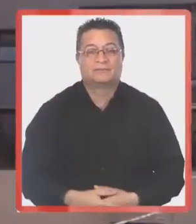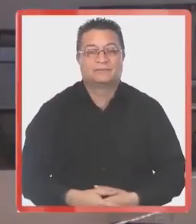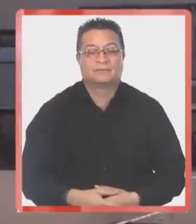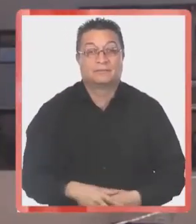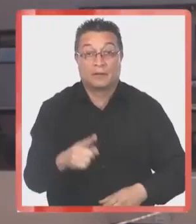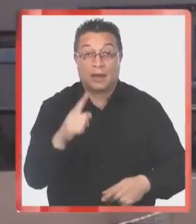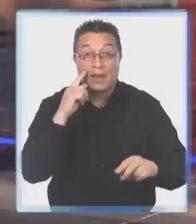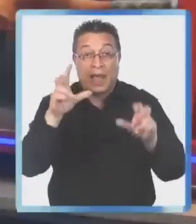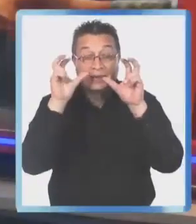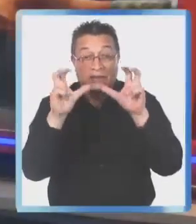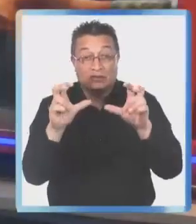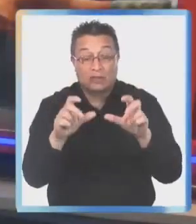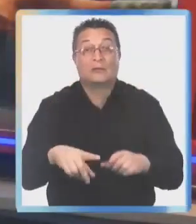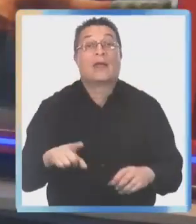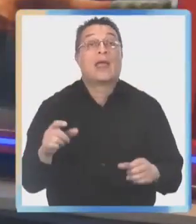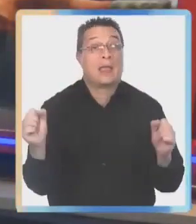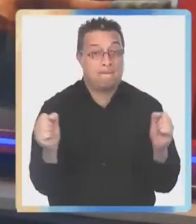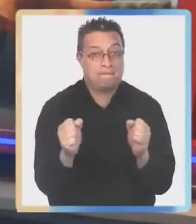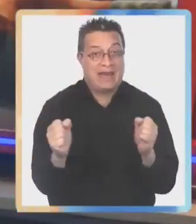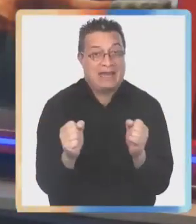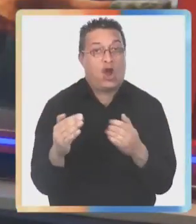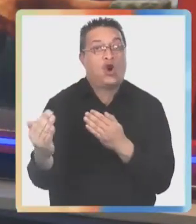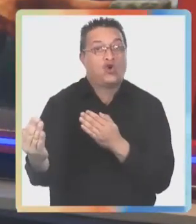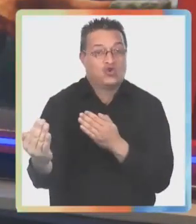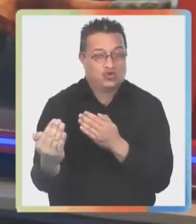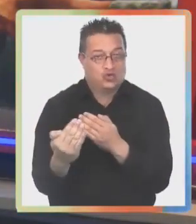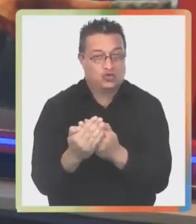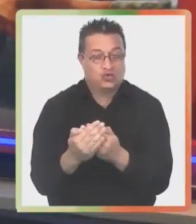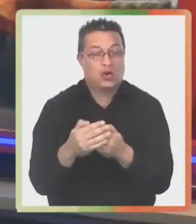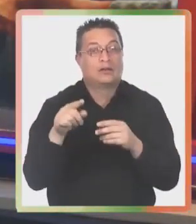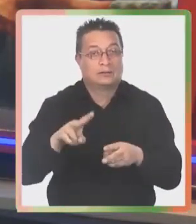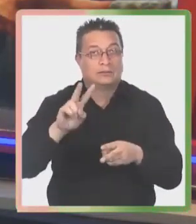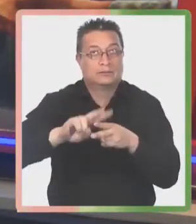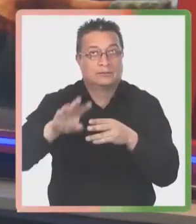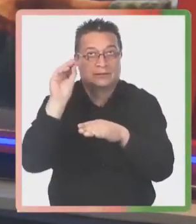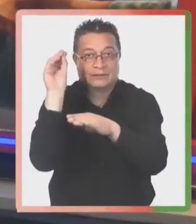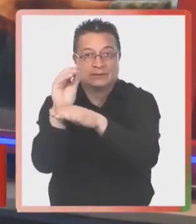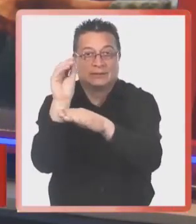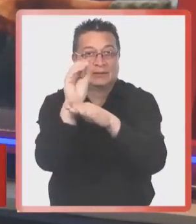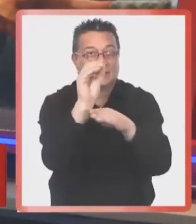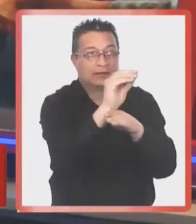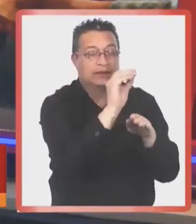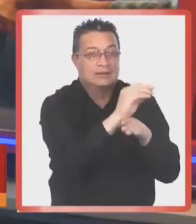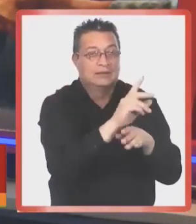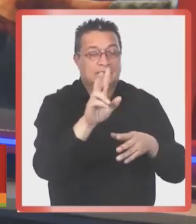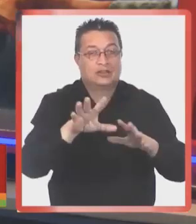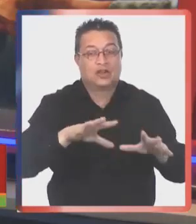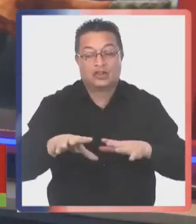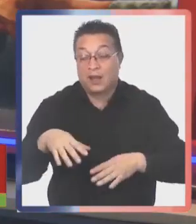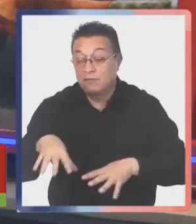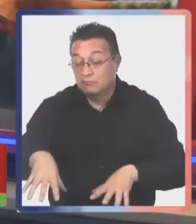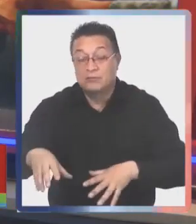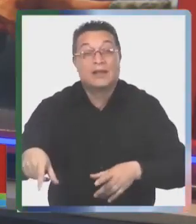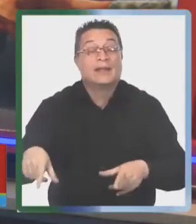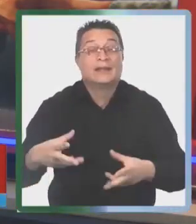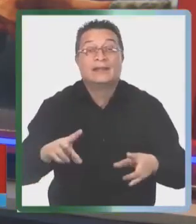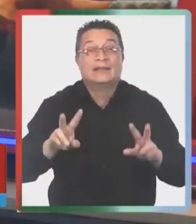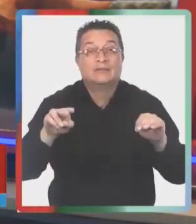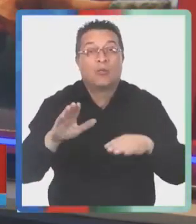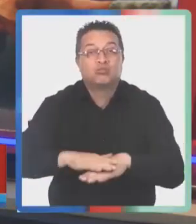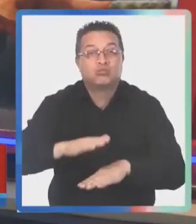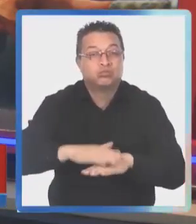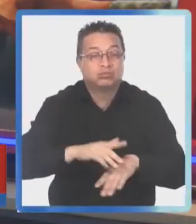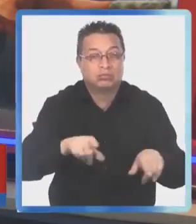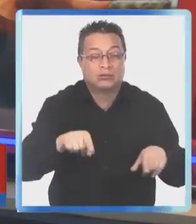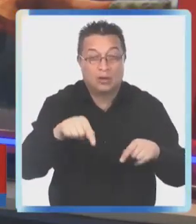3 años. Mucha atención, el invierno se acerca y es hora de realizar la mantención de los dispositivos de